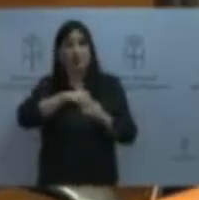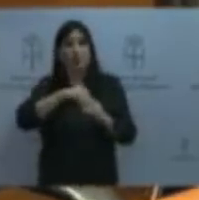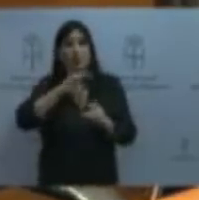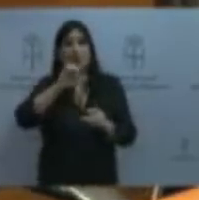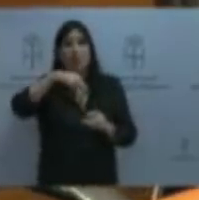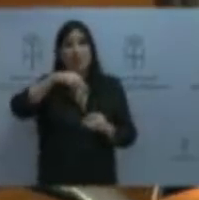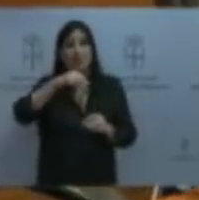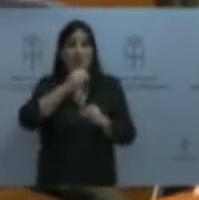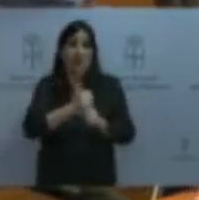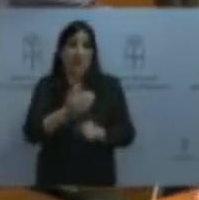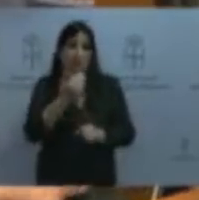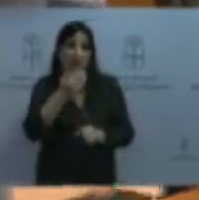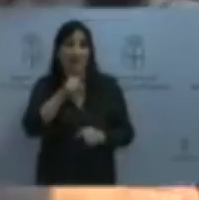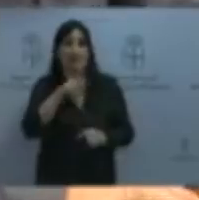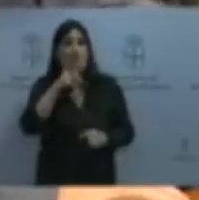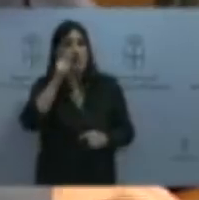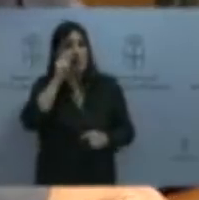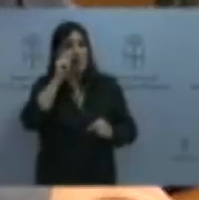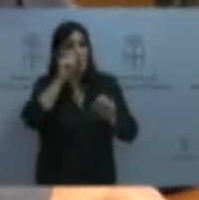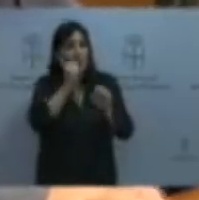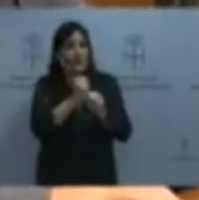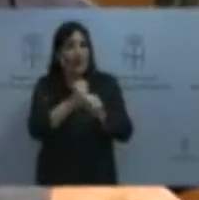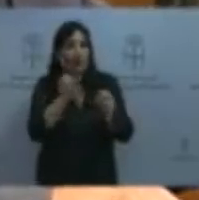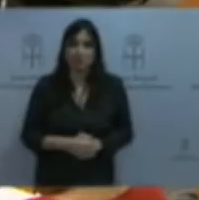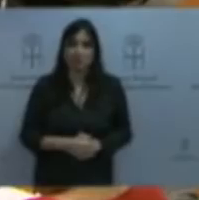Seguridad Social y tras la petición de apoyo que le trasladaron a usted?